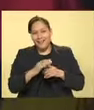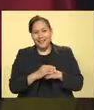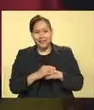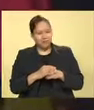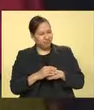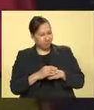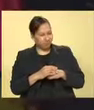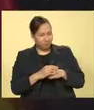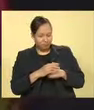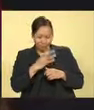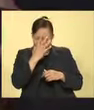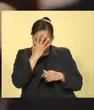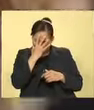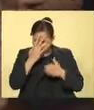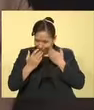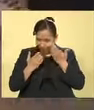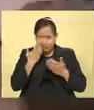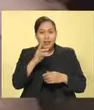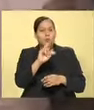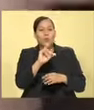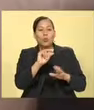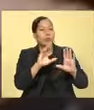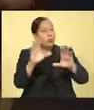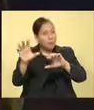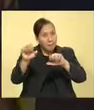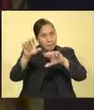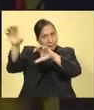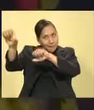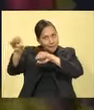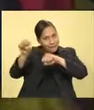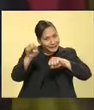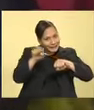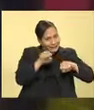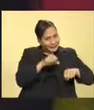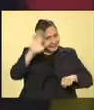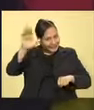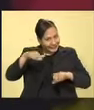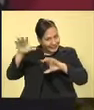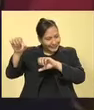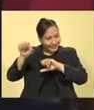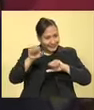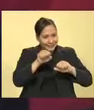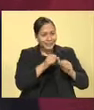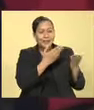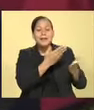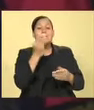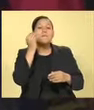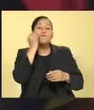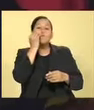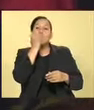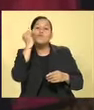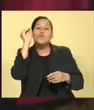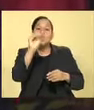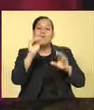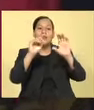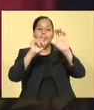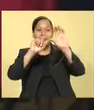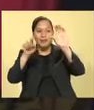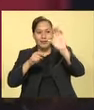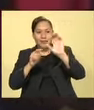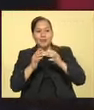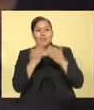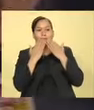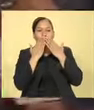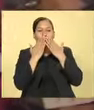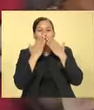No, no te pongas tímido, ven. ¿A dónde vas? No, todavía no. Véngase para acá, véngase para acá. Un beso, manda un beso para toda la gente de tus